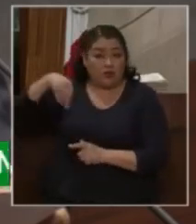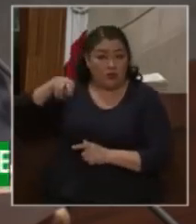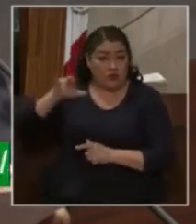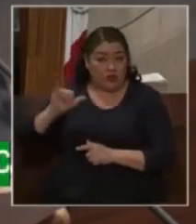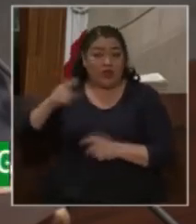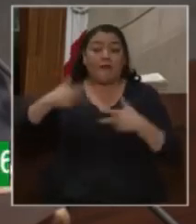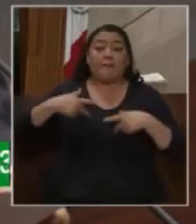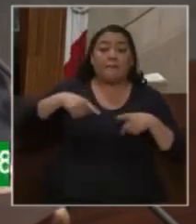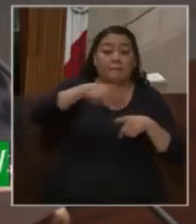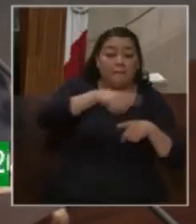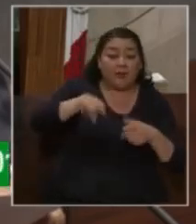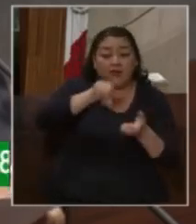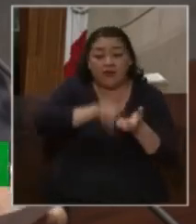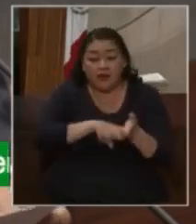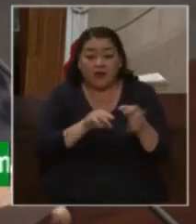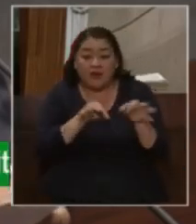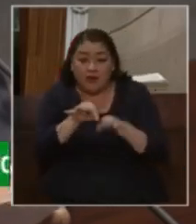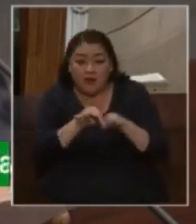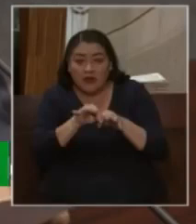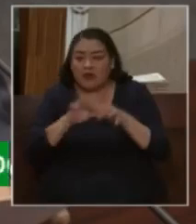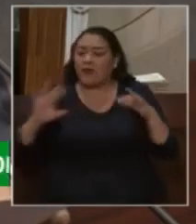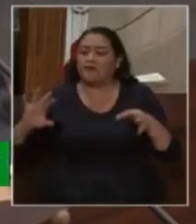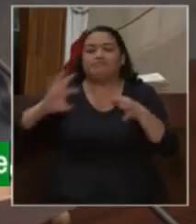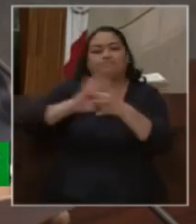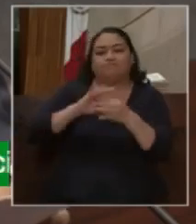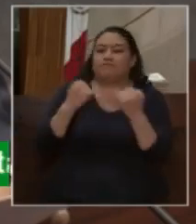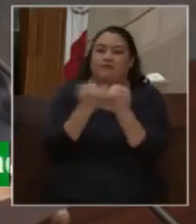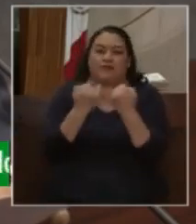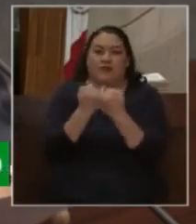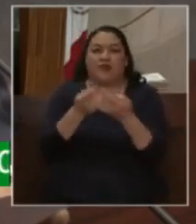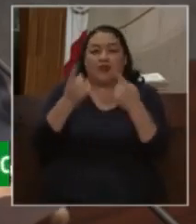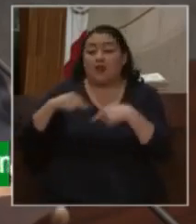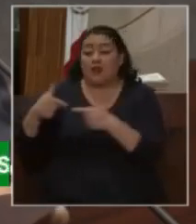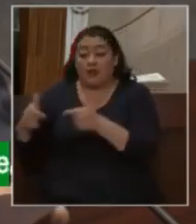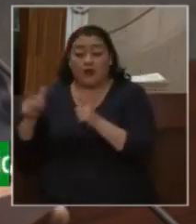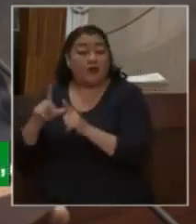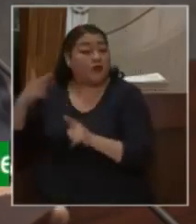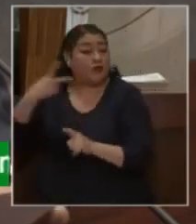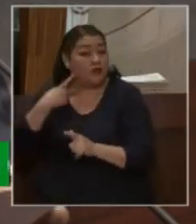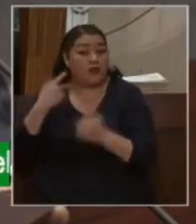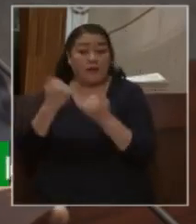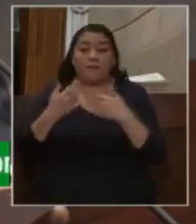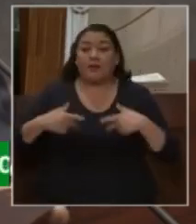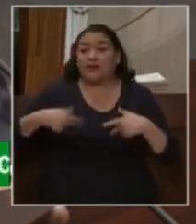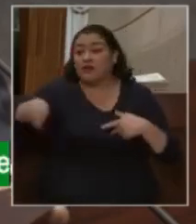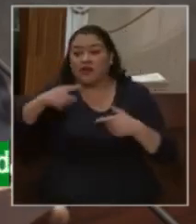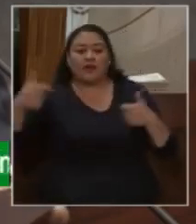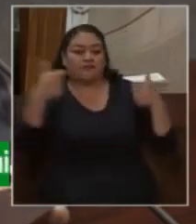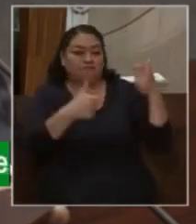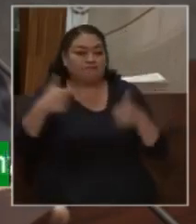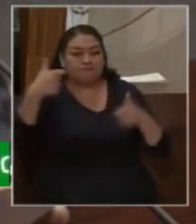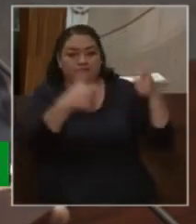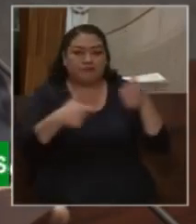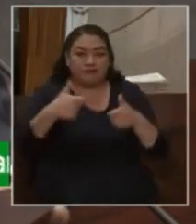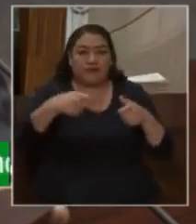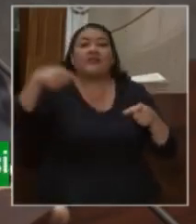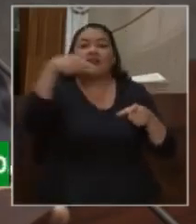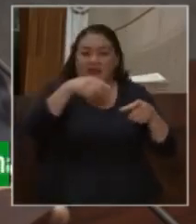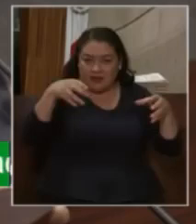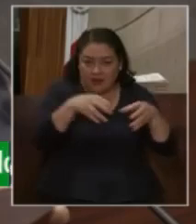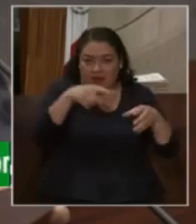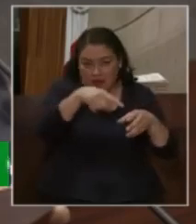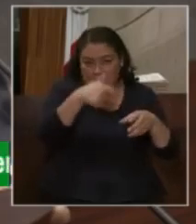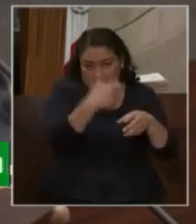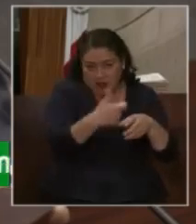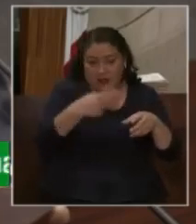y los participantes en el fideicomiso, así como por la relación del partido político con los depositantes que fueron identificados y con